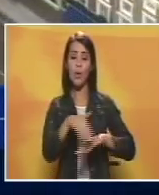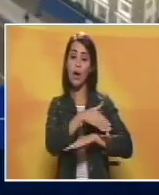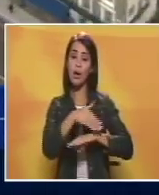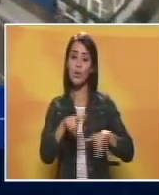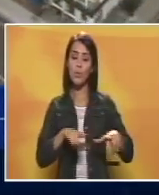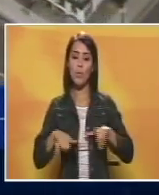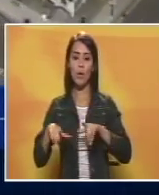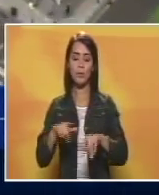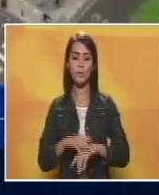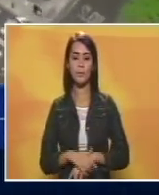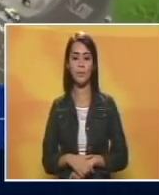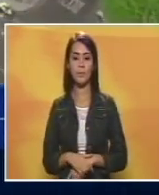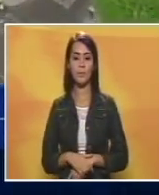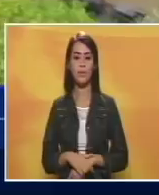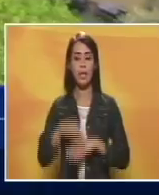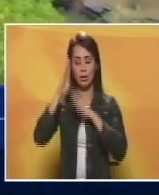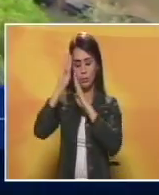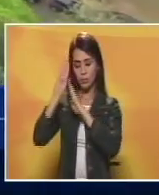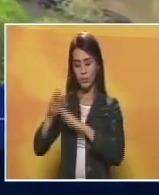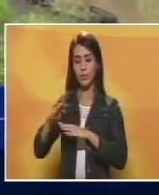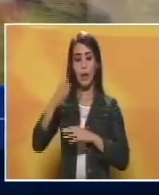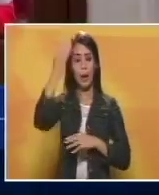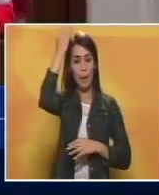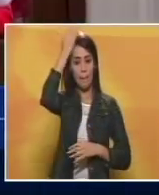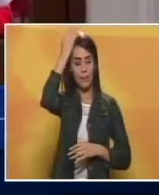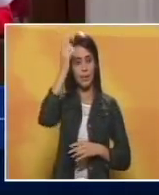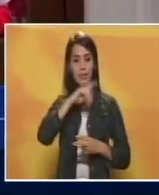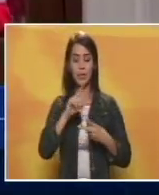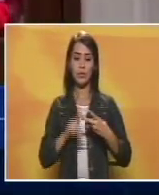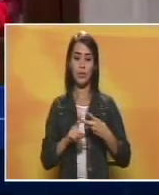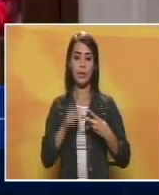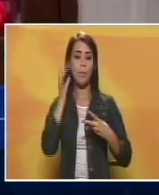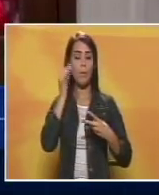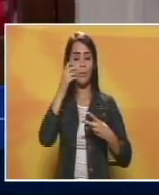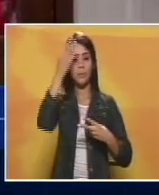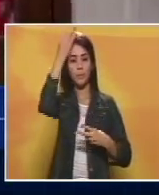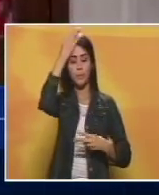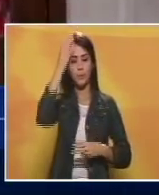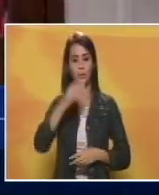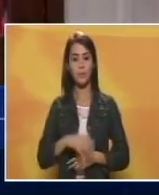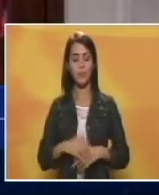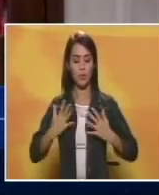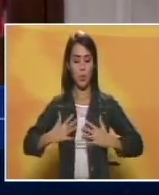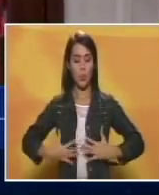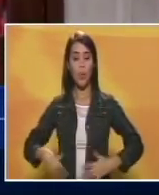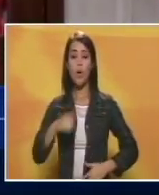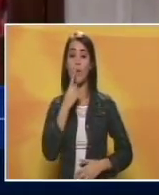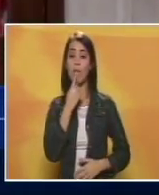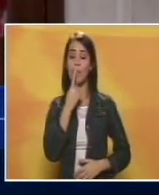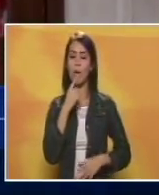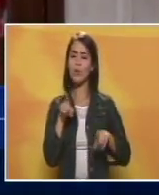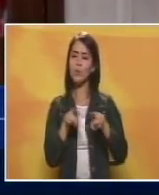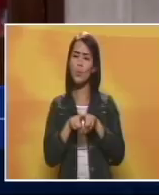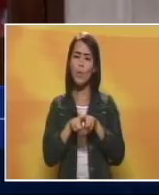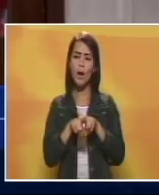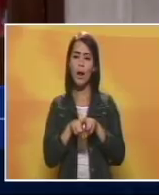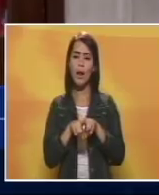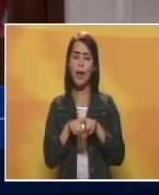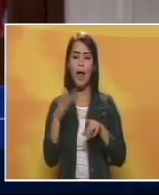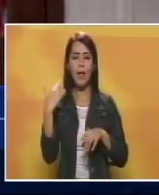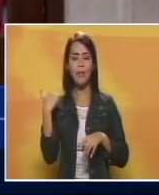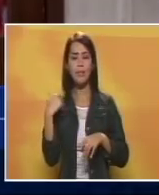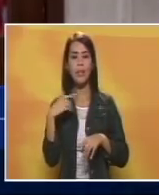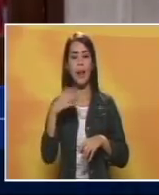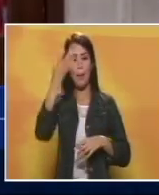Kensington. Kate hizo un homenaje a la princesa de Gales y a la reina Isabel II. Ella usó un vestido rojo muy similar al que lució Diana